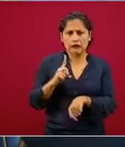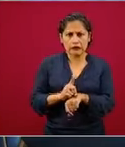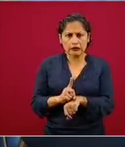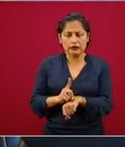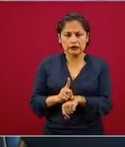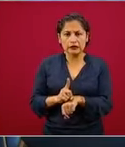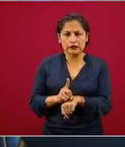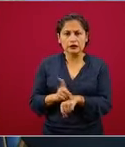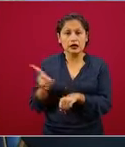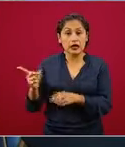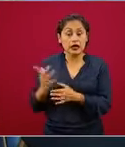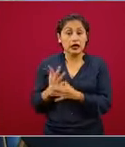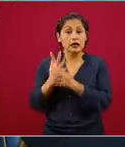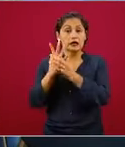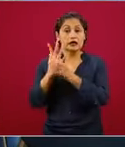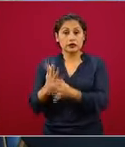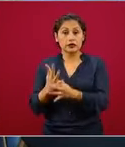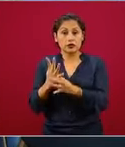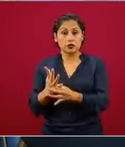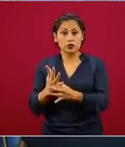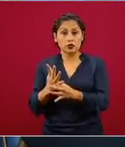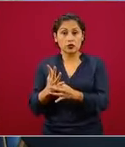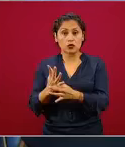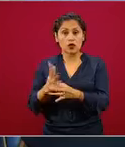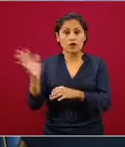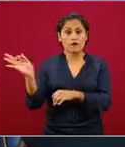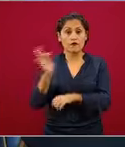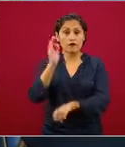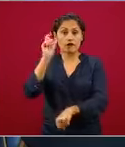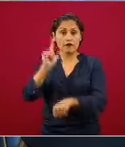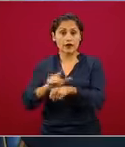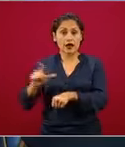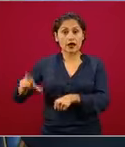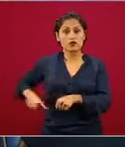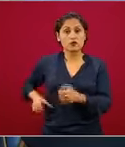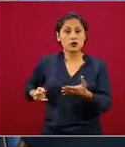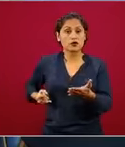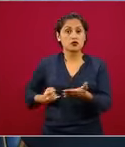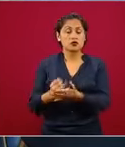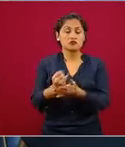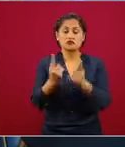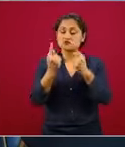que, independientemente de la decisión que tomara el gobierno federal, que se